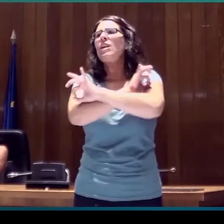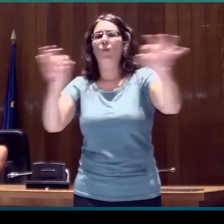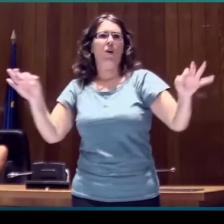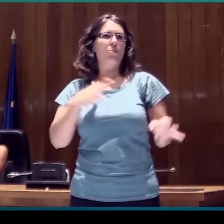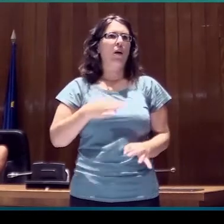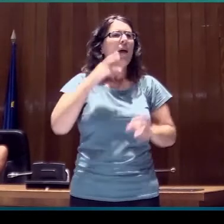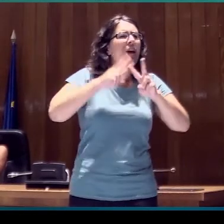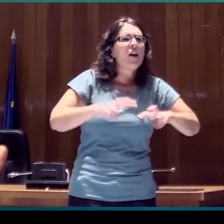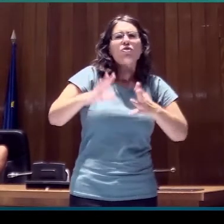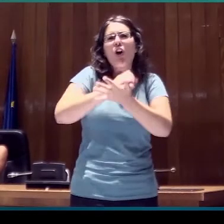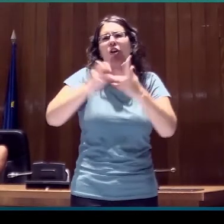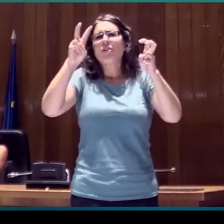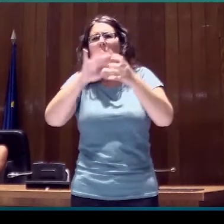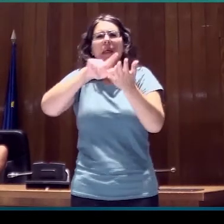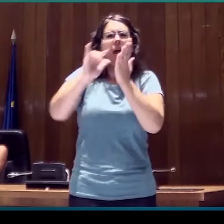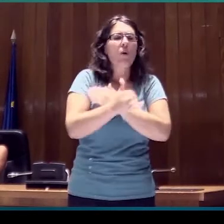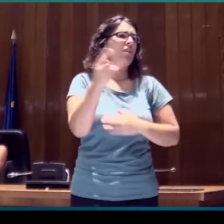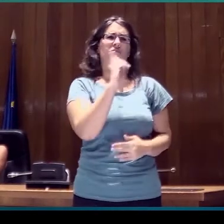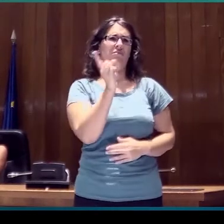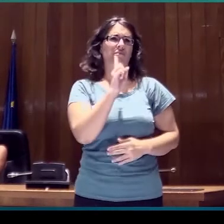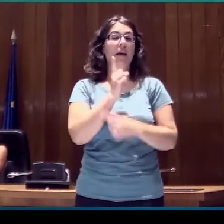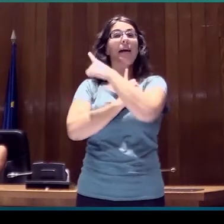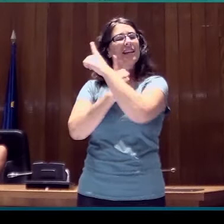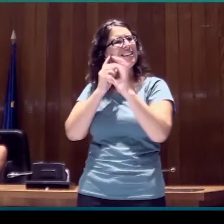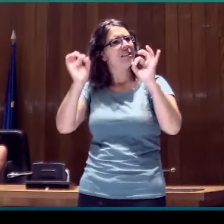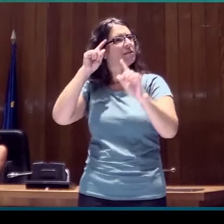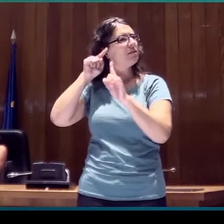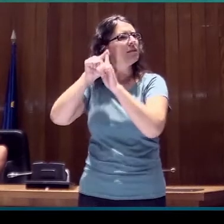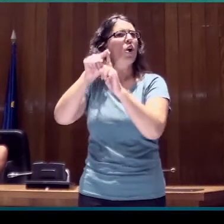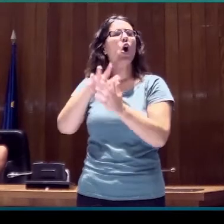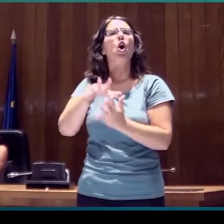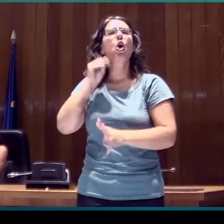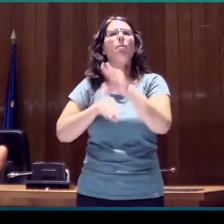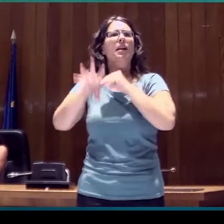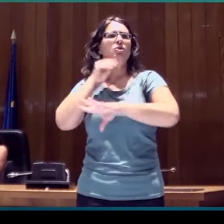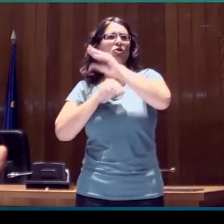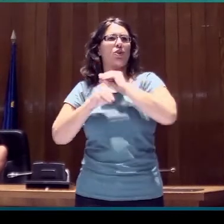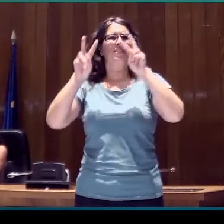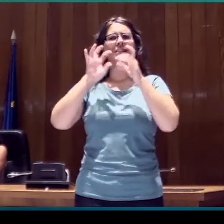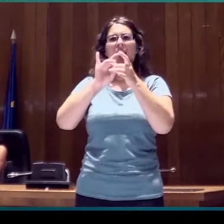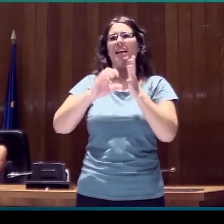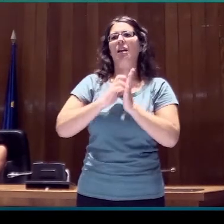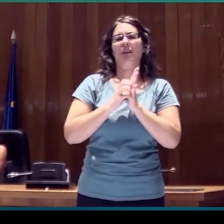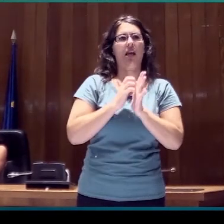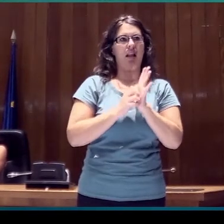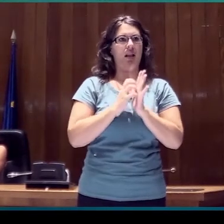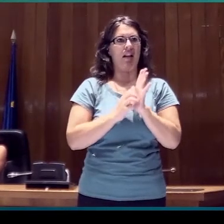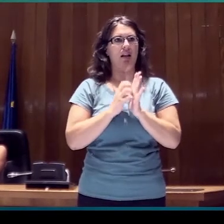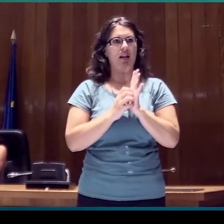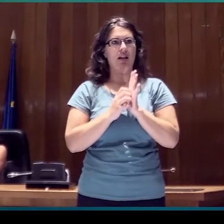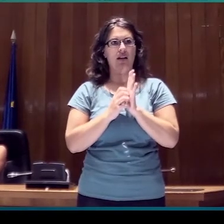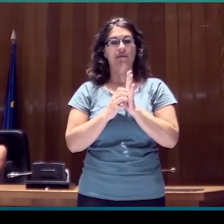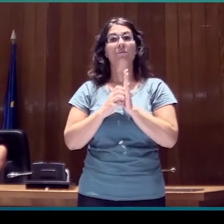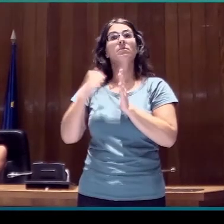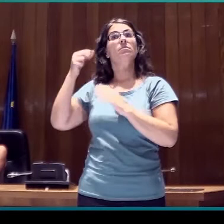Esta prueba se centra en evaluar comprensión y comprensión de algunos aspectos gramaticales. Al estar